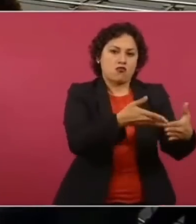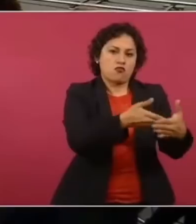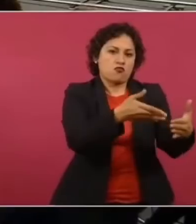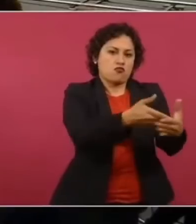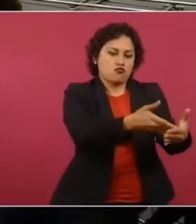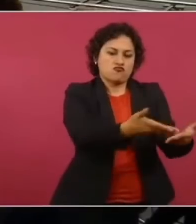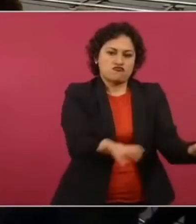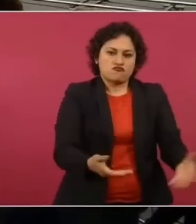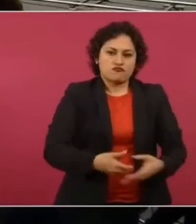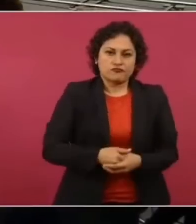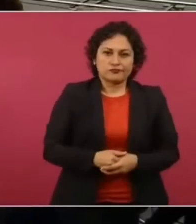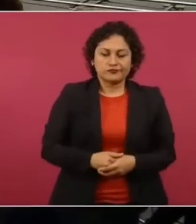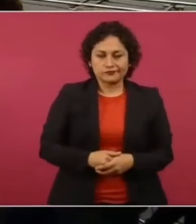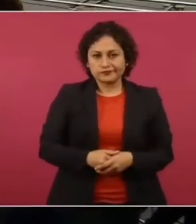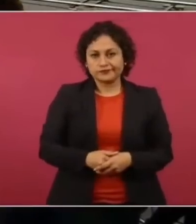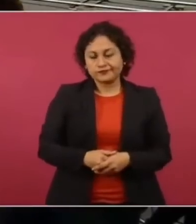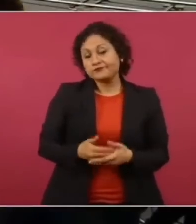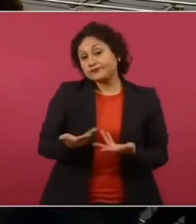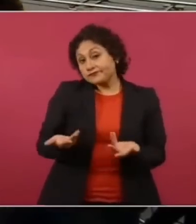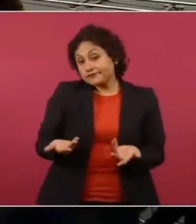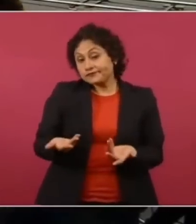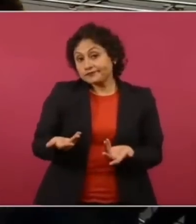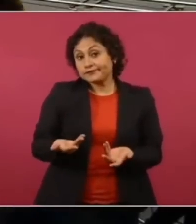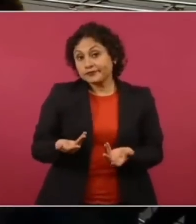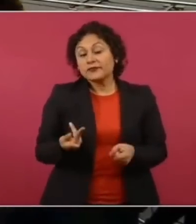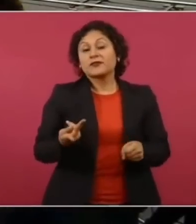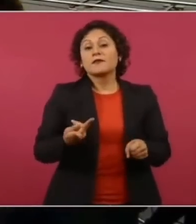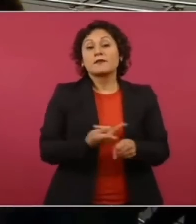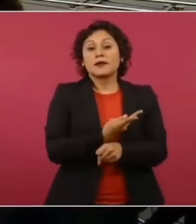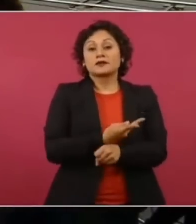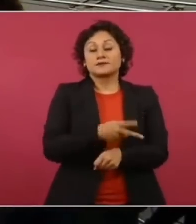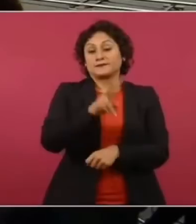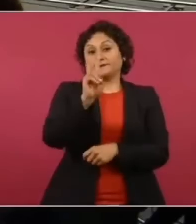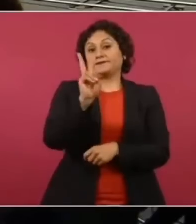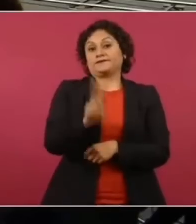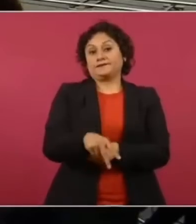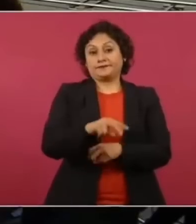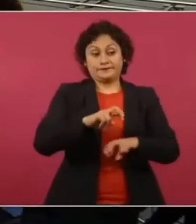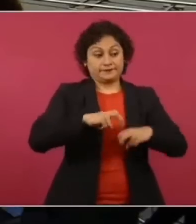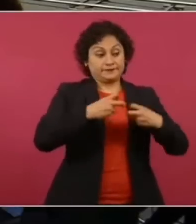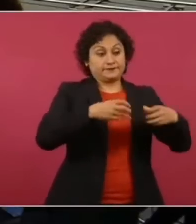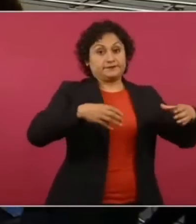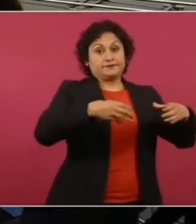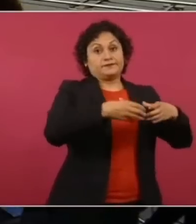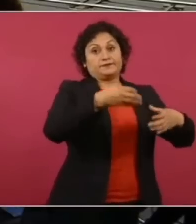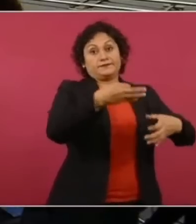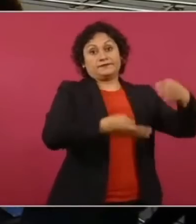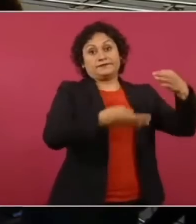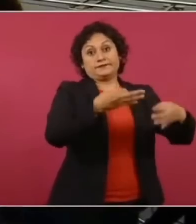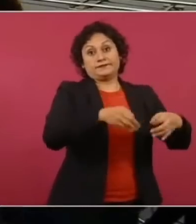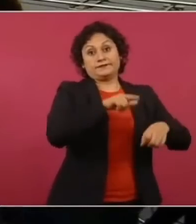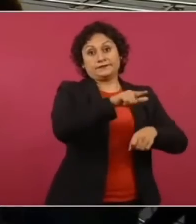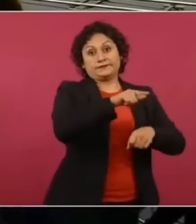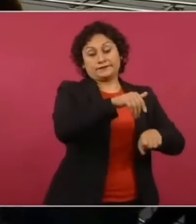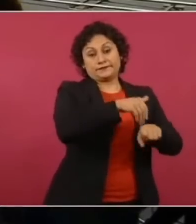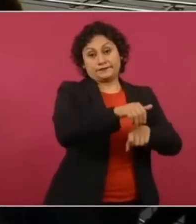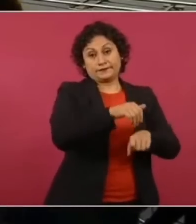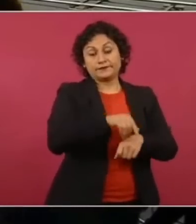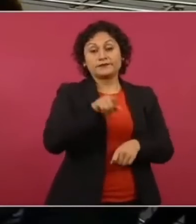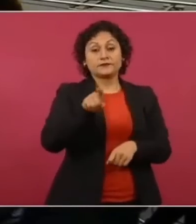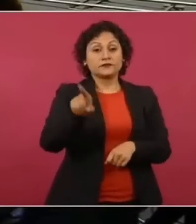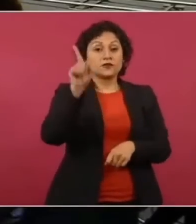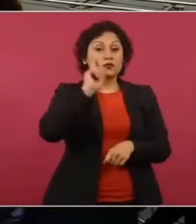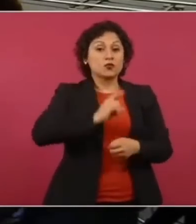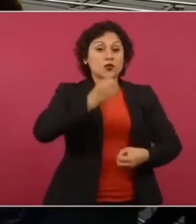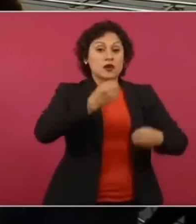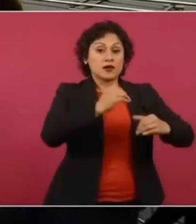país. Resulta, señor presidente, que precisamente este tribunal en el que se encuentra la magistrada Amanda Roberta